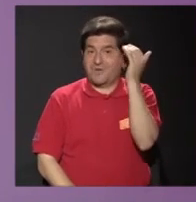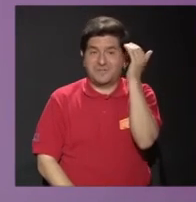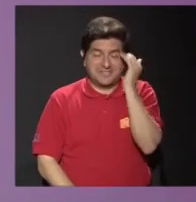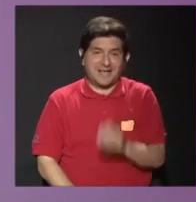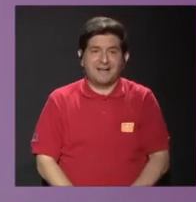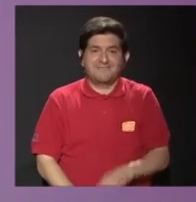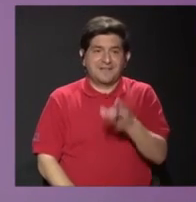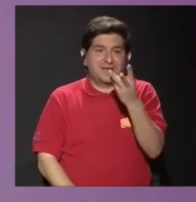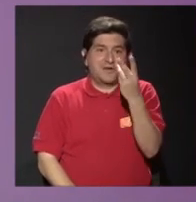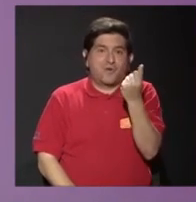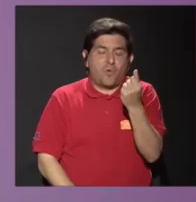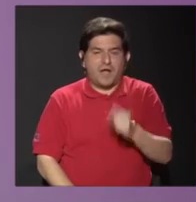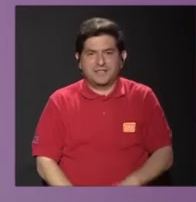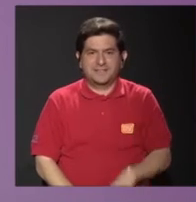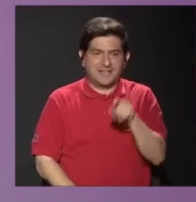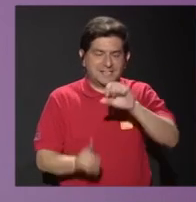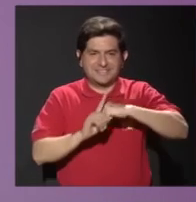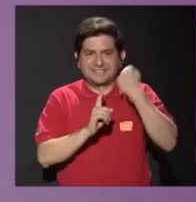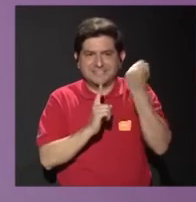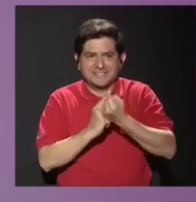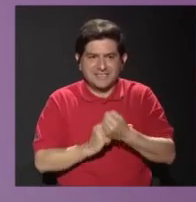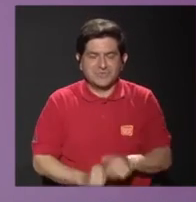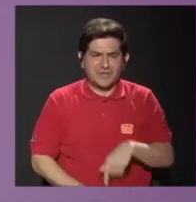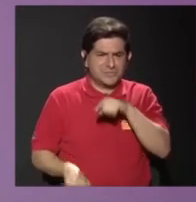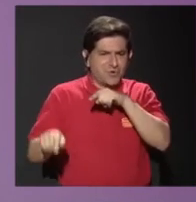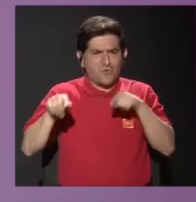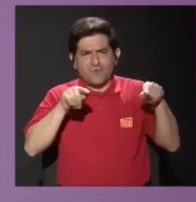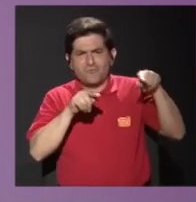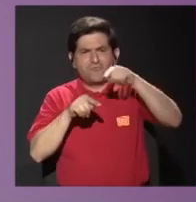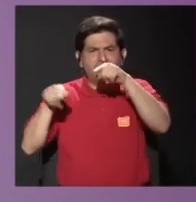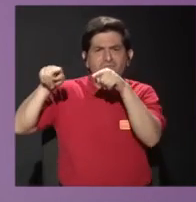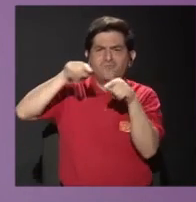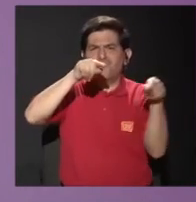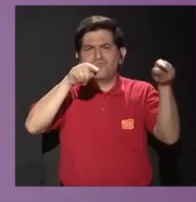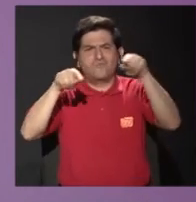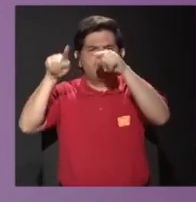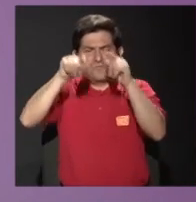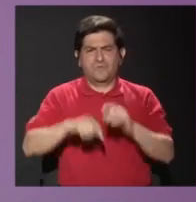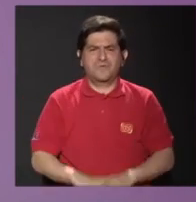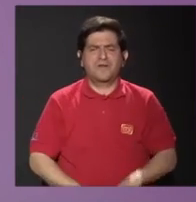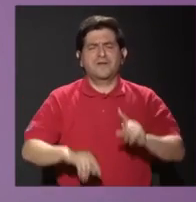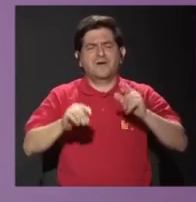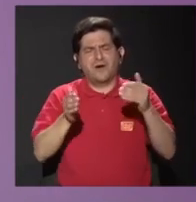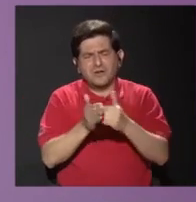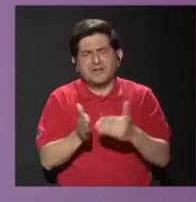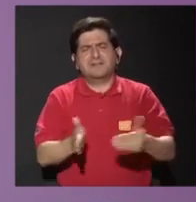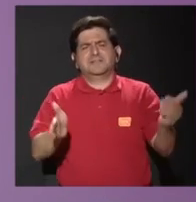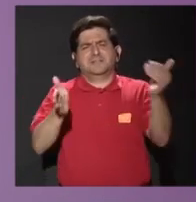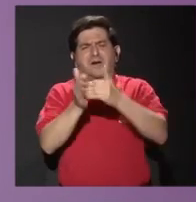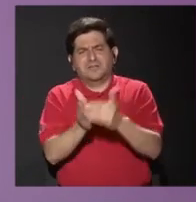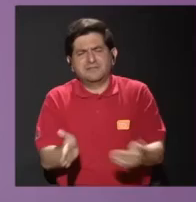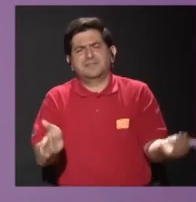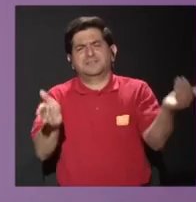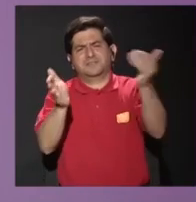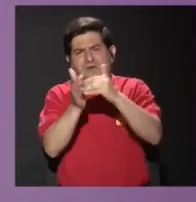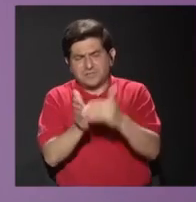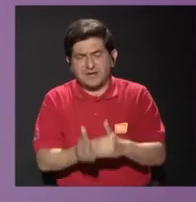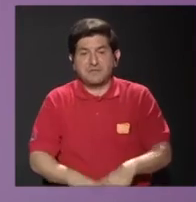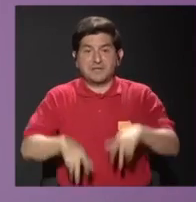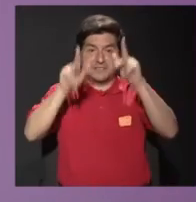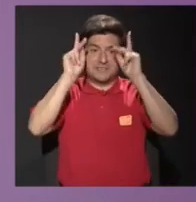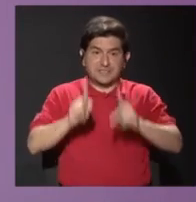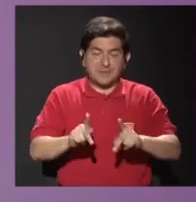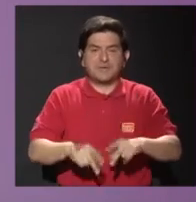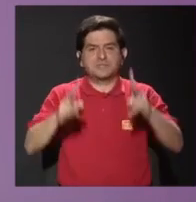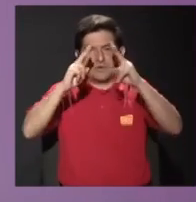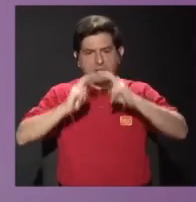cantidad de colosos por decir que encontramos en ese flujo grama en donde una y otra vez por ejemplo era sujeta